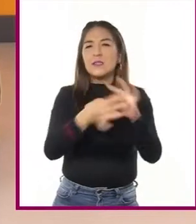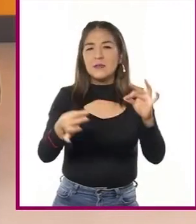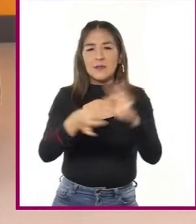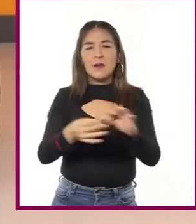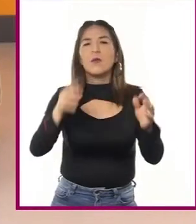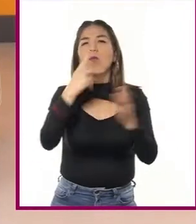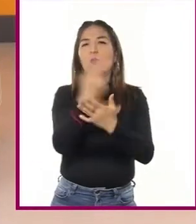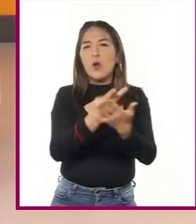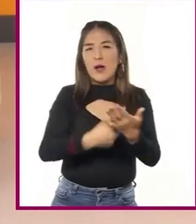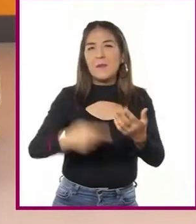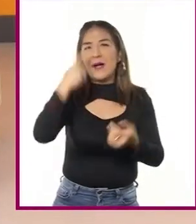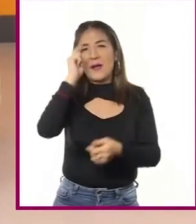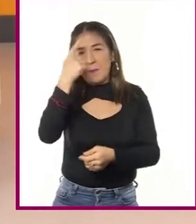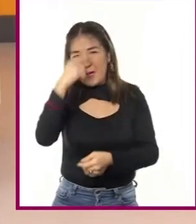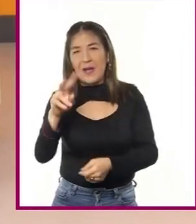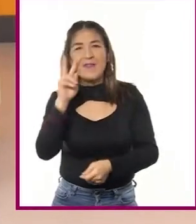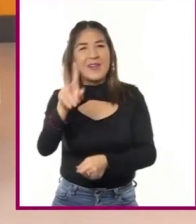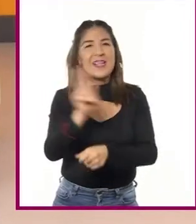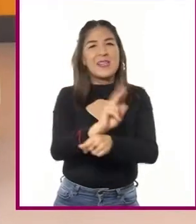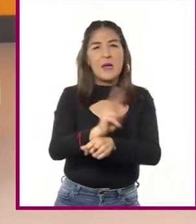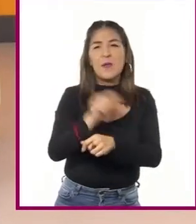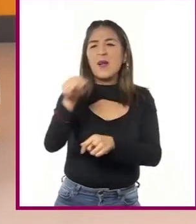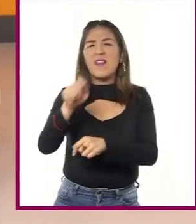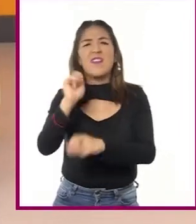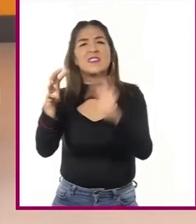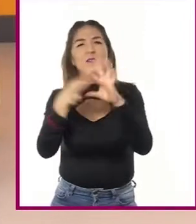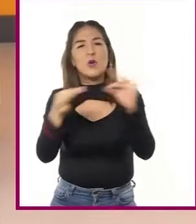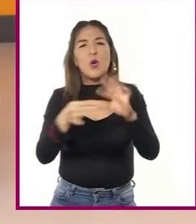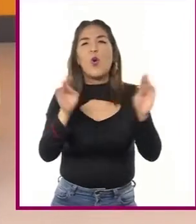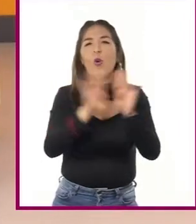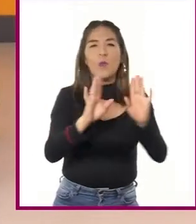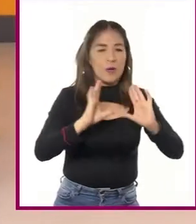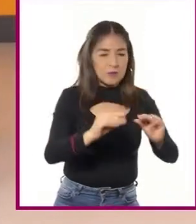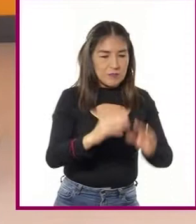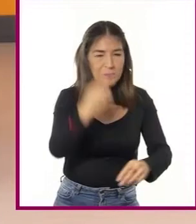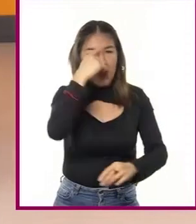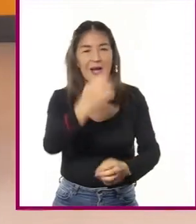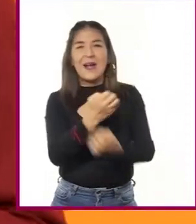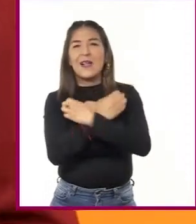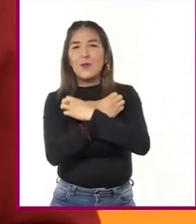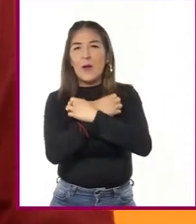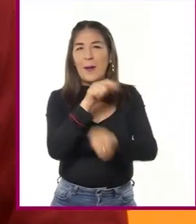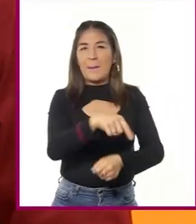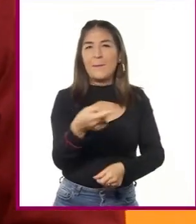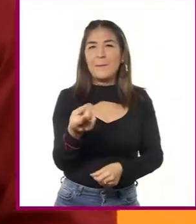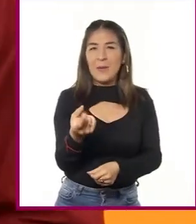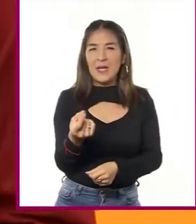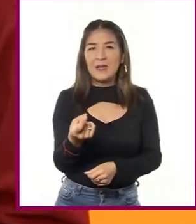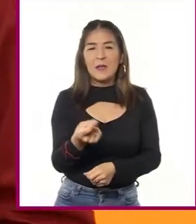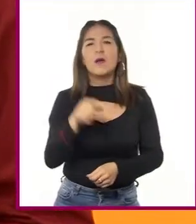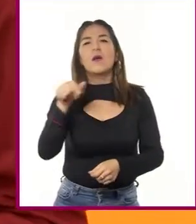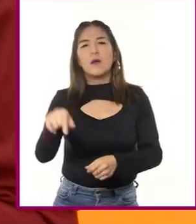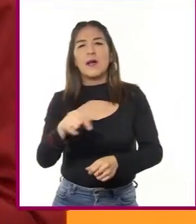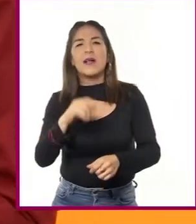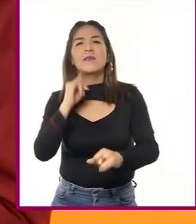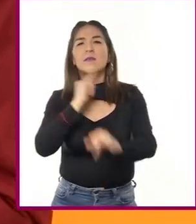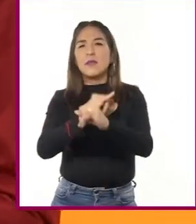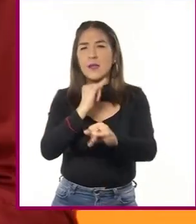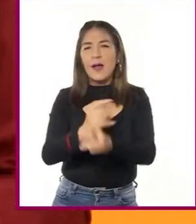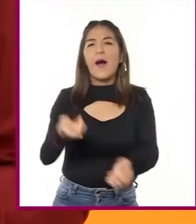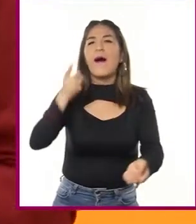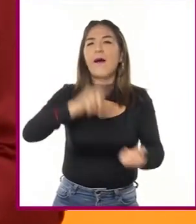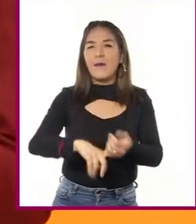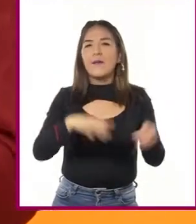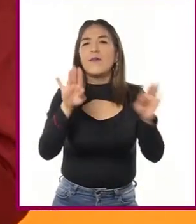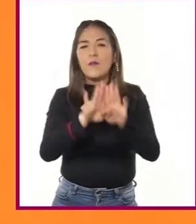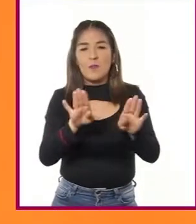o programas de televisión en donde nos explican cómo educar a los perros. Los digitales son justamente las que se encuentran